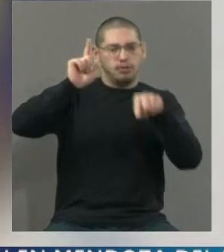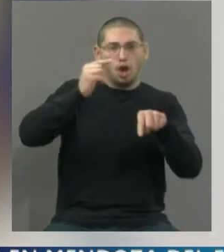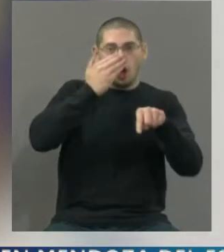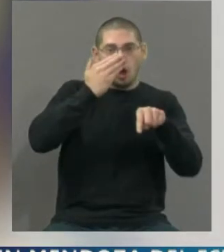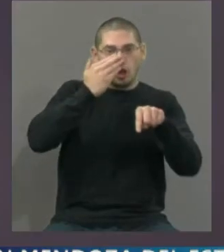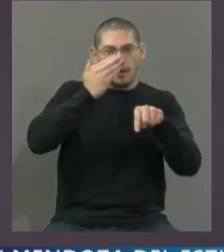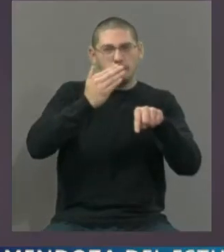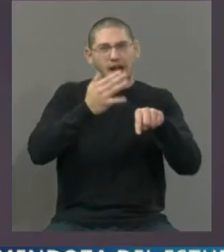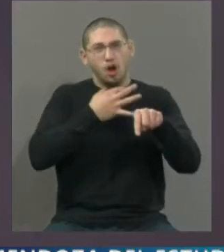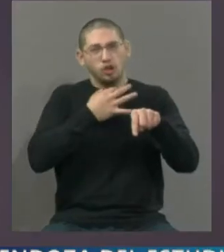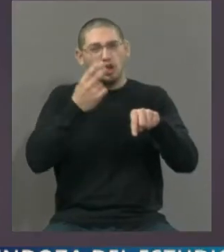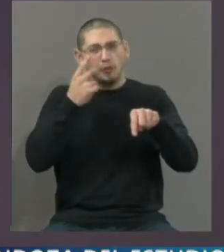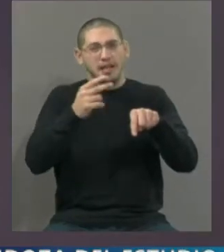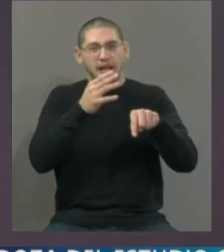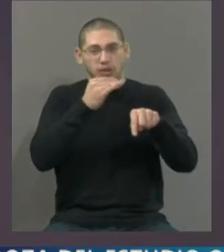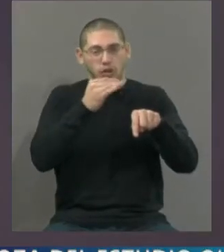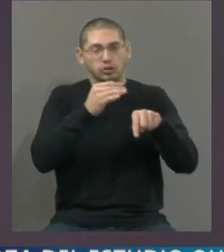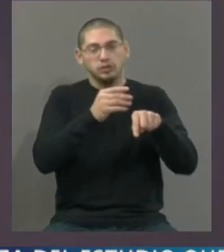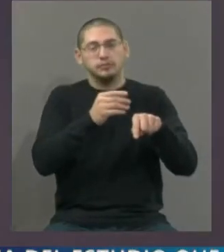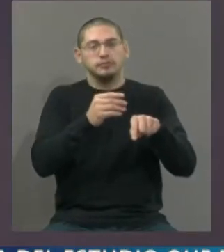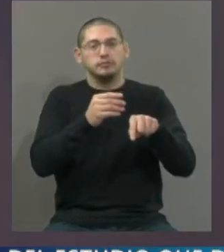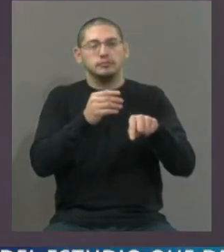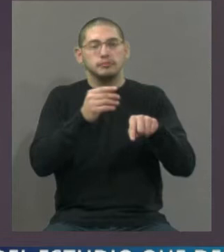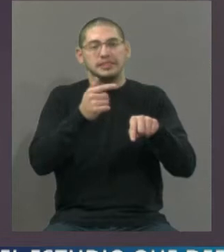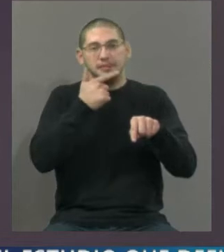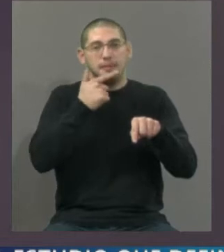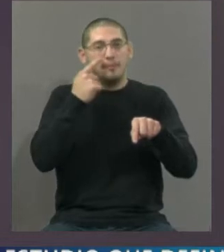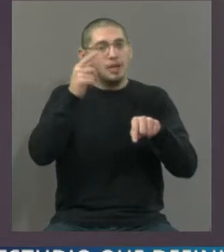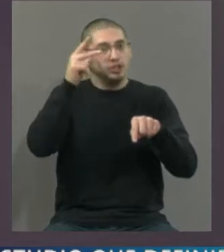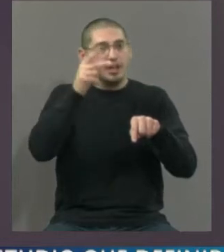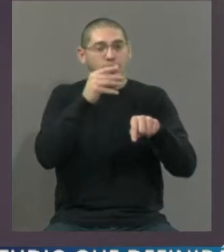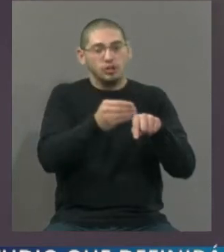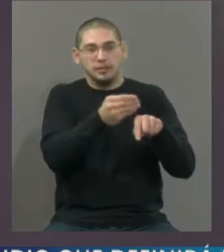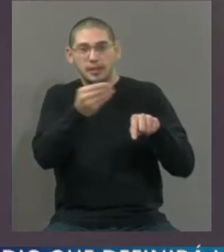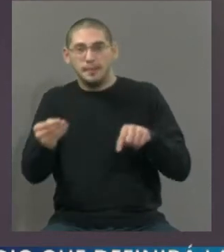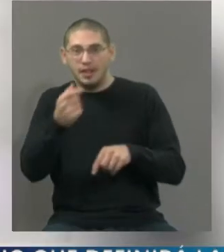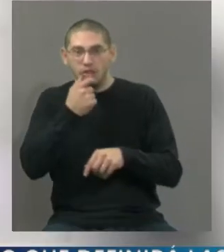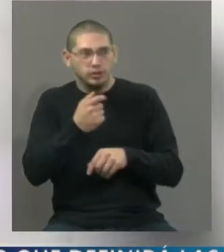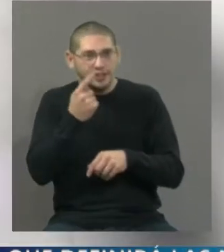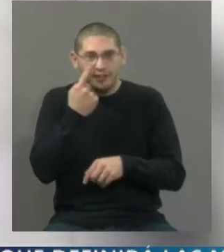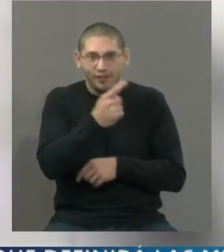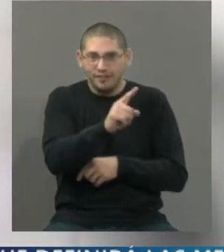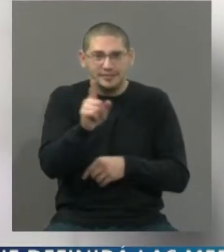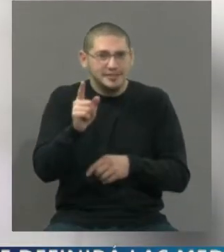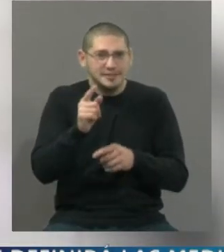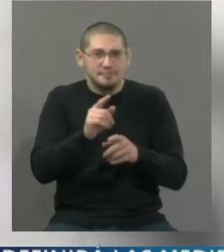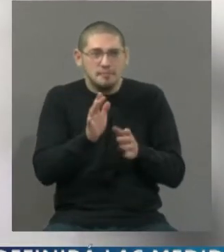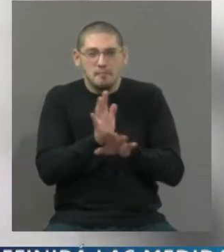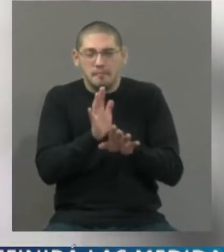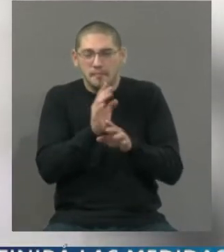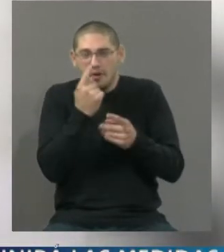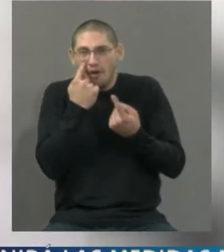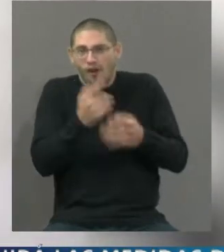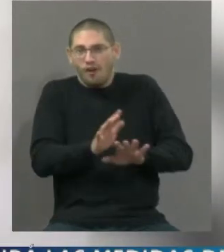agosto del 14 lo nombran, en septiembre de 1814 llega a Mendoza, no conoce a nadie, Mendoza es muy